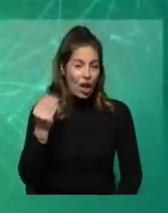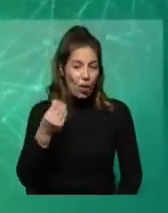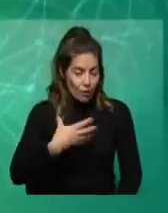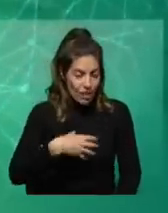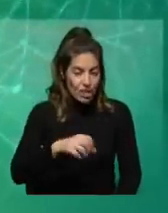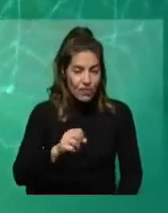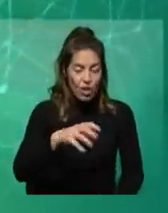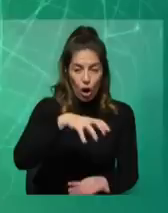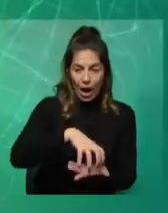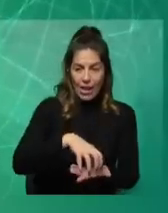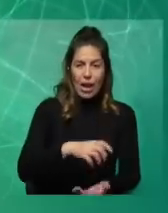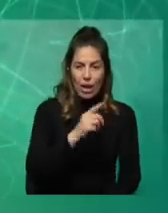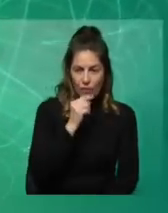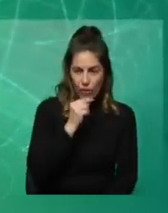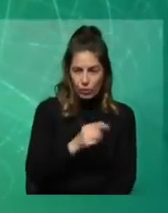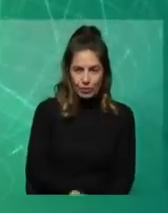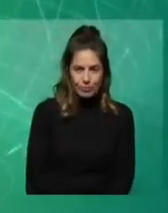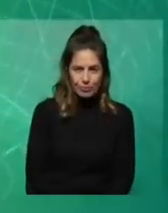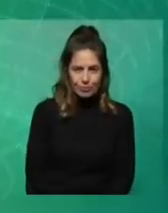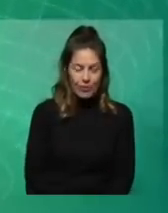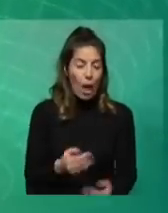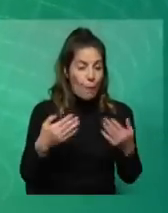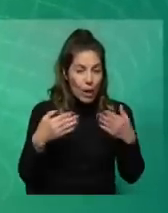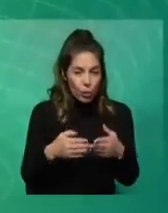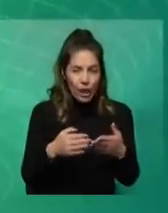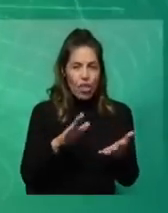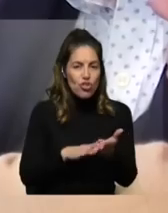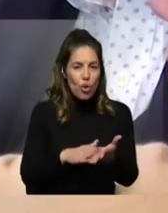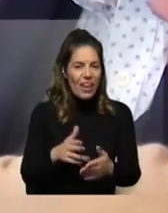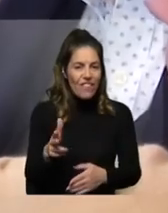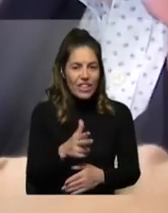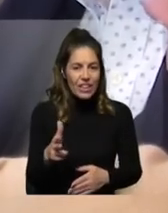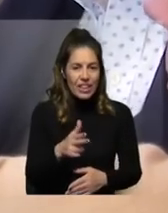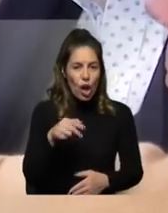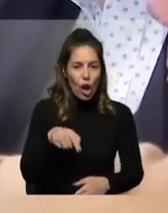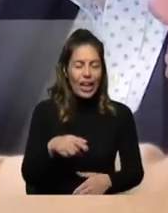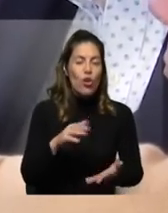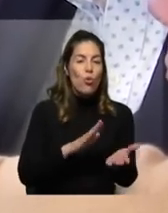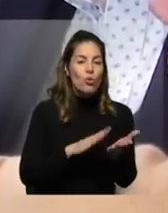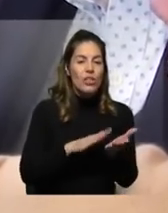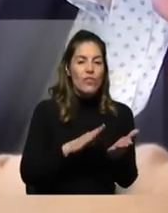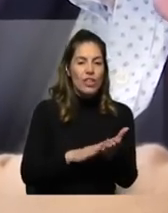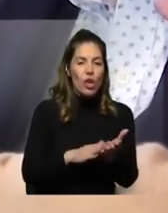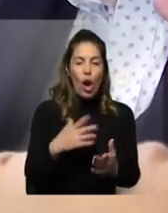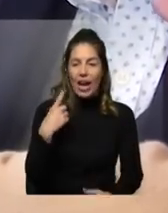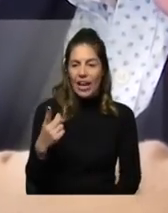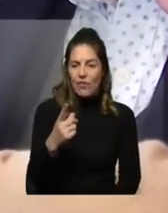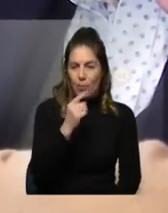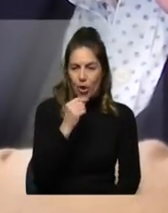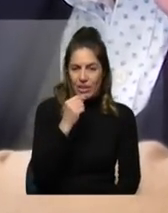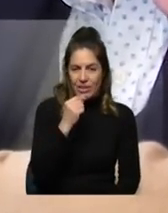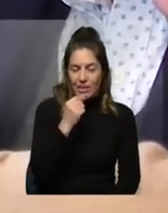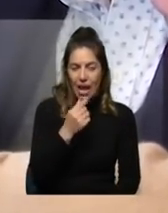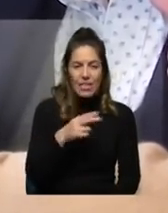llevado hasta la jefatura preguntado sobre el vídeo más si él justificó al jefe de policía el comportamiento fue